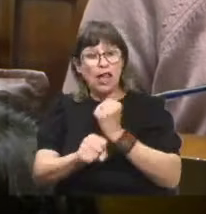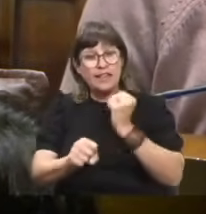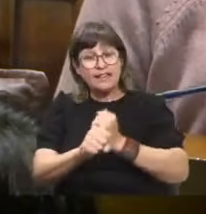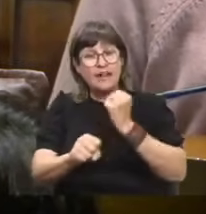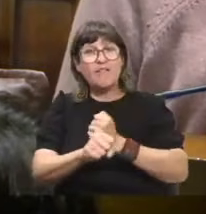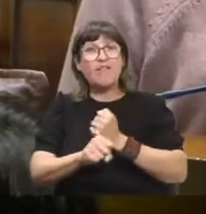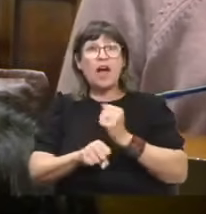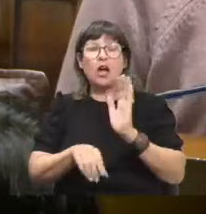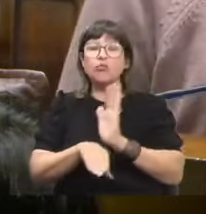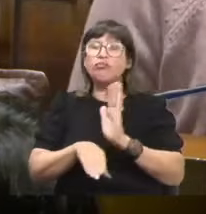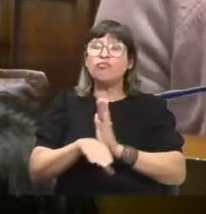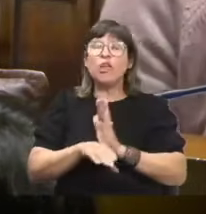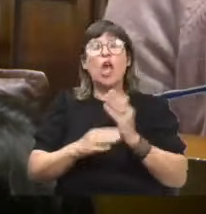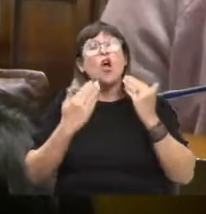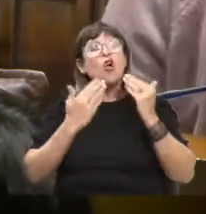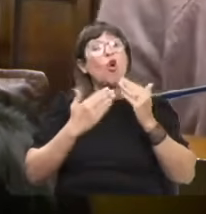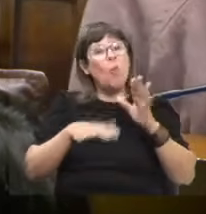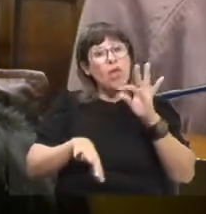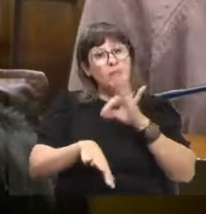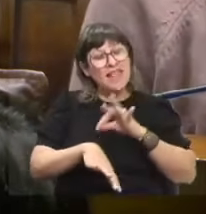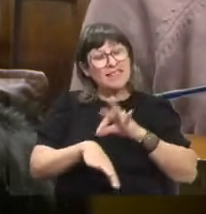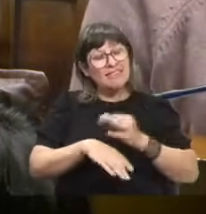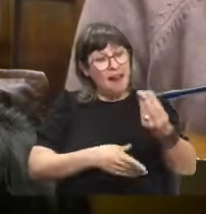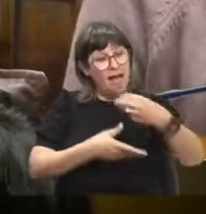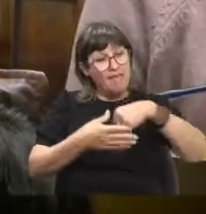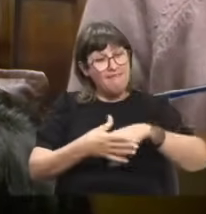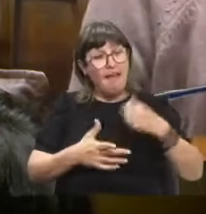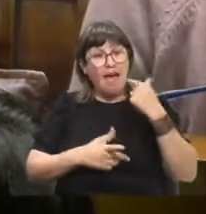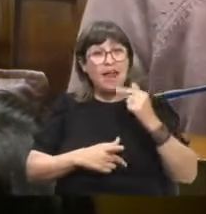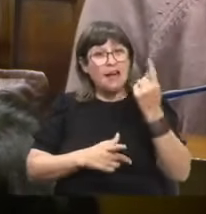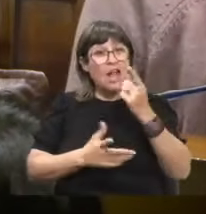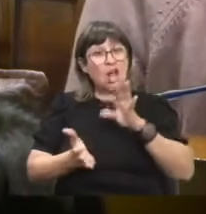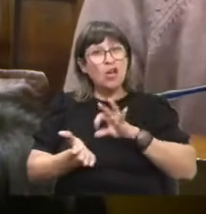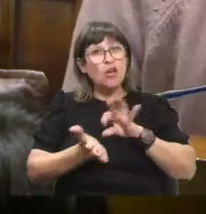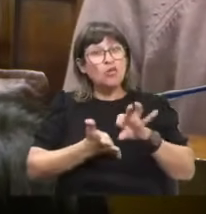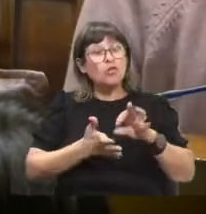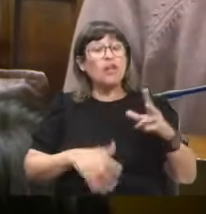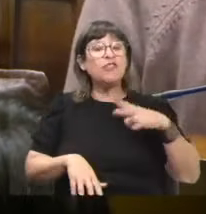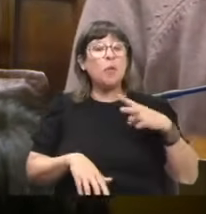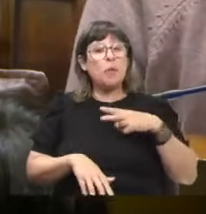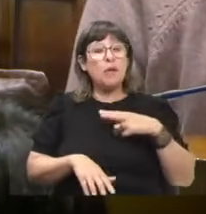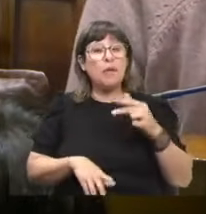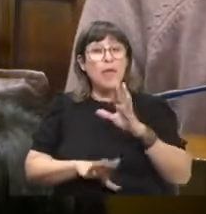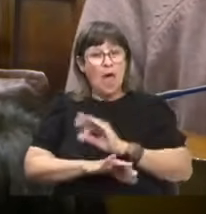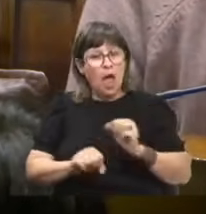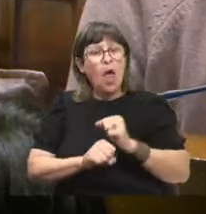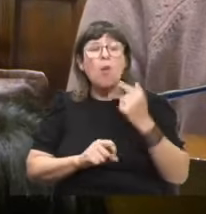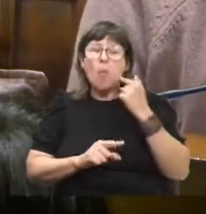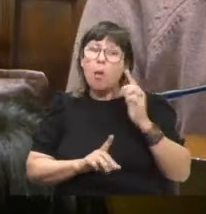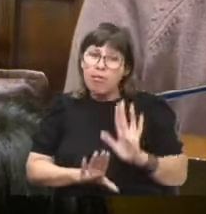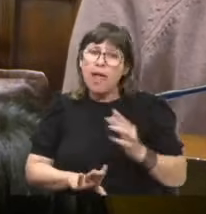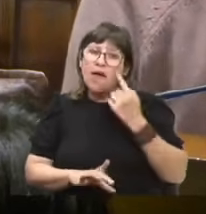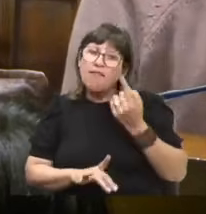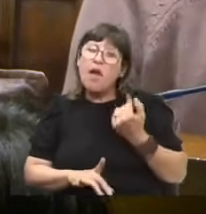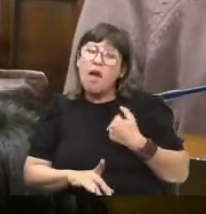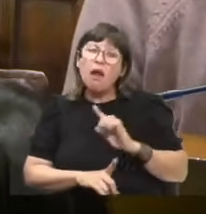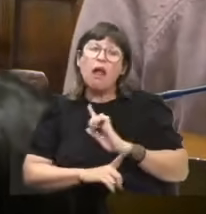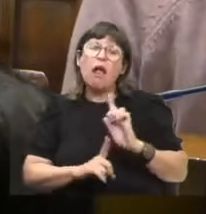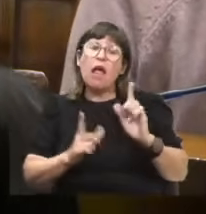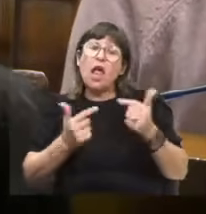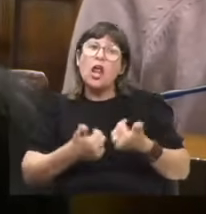como consultante de medicina interna en un prestador privado puede considerarse que no